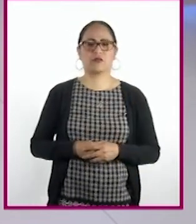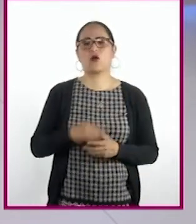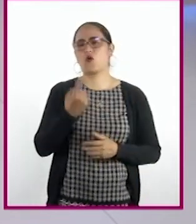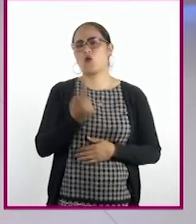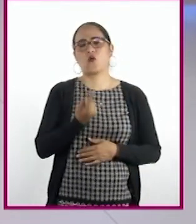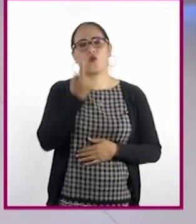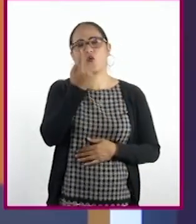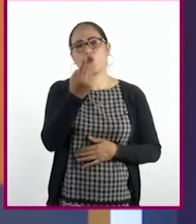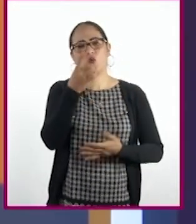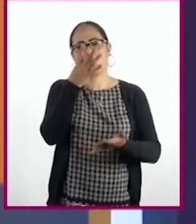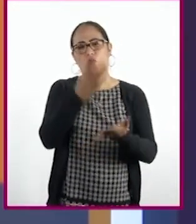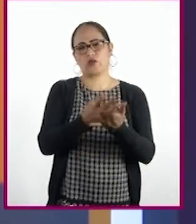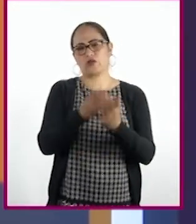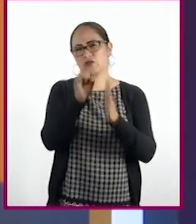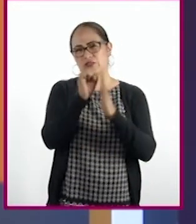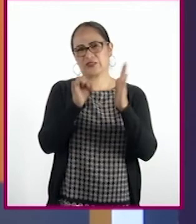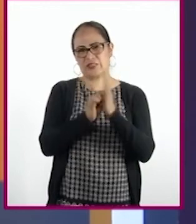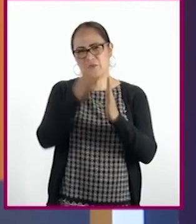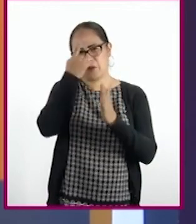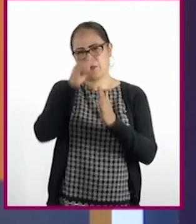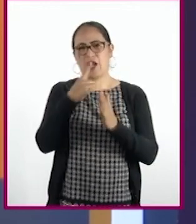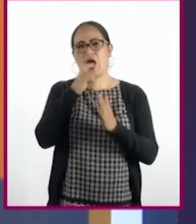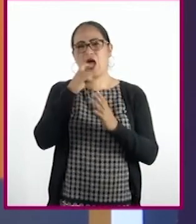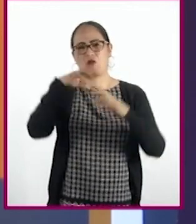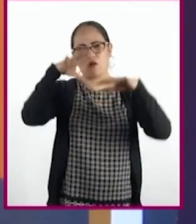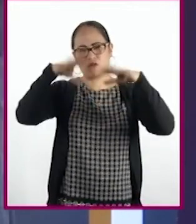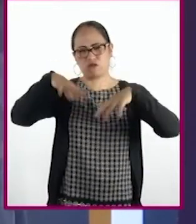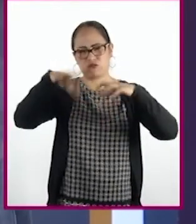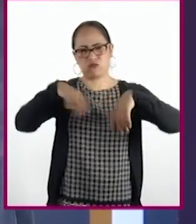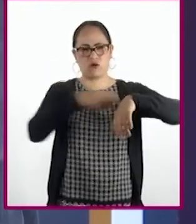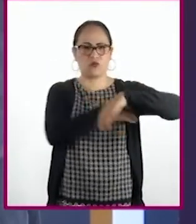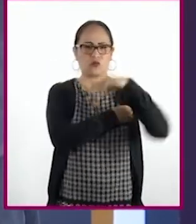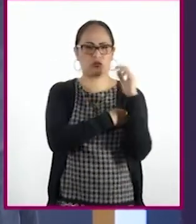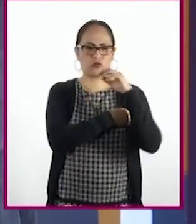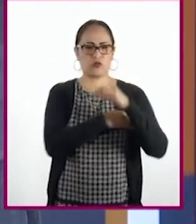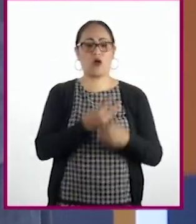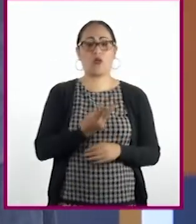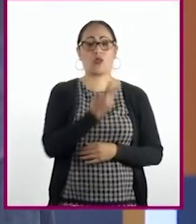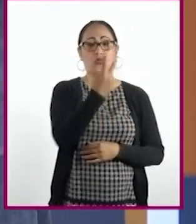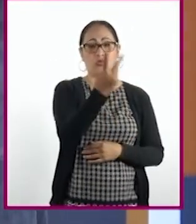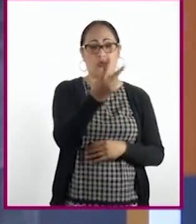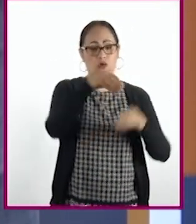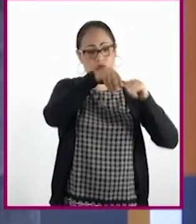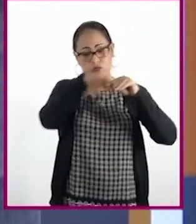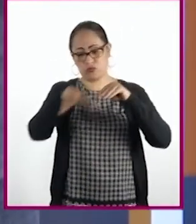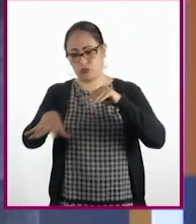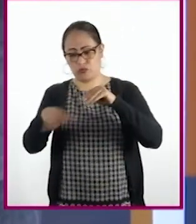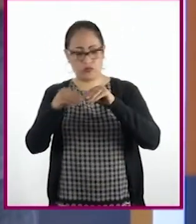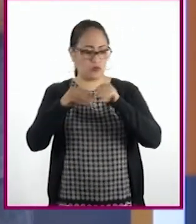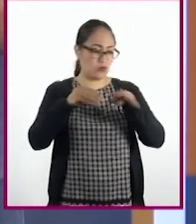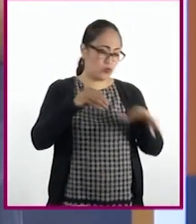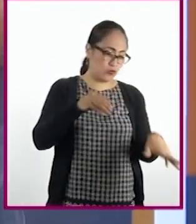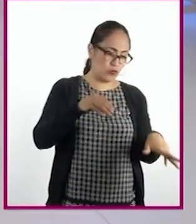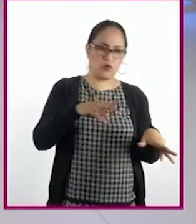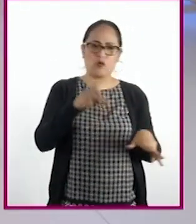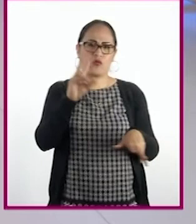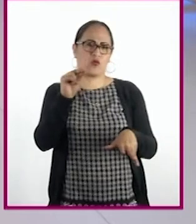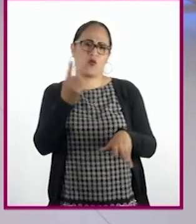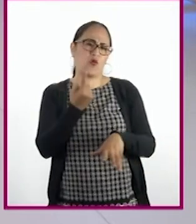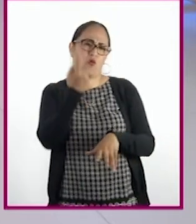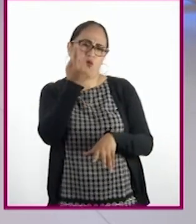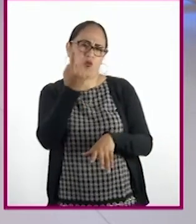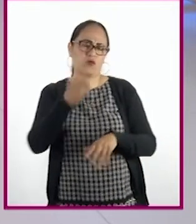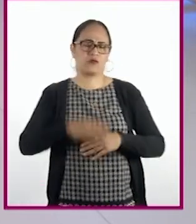solamente un filtro o un sistema de filtrado para construir, en lugar de construir dos caídas independientes.